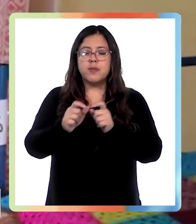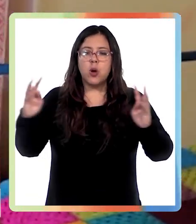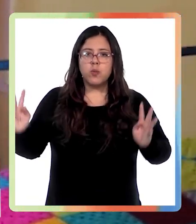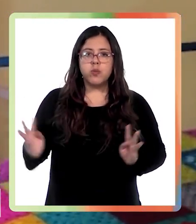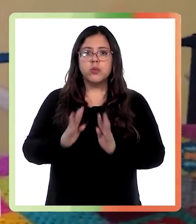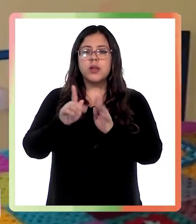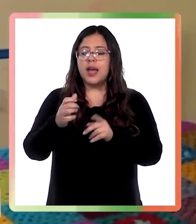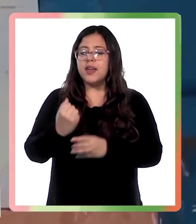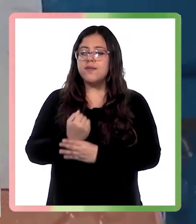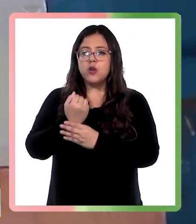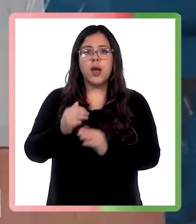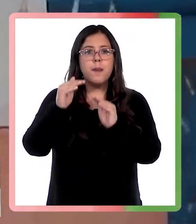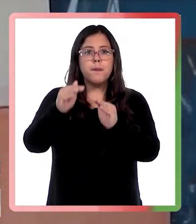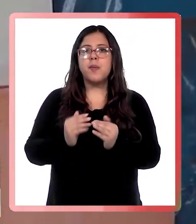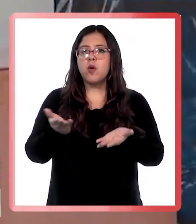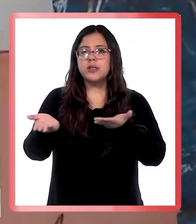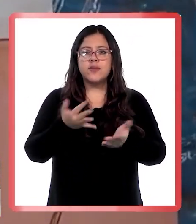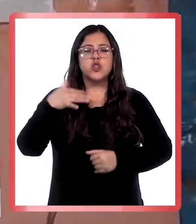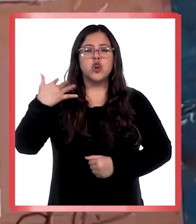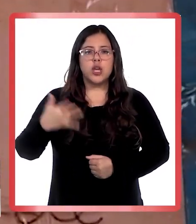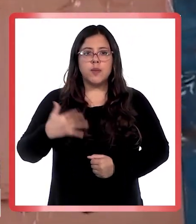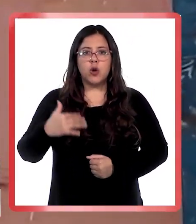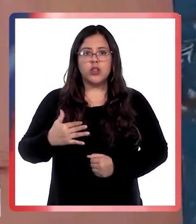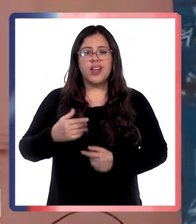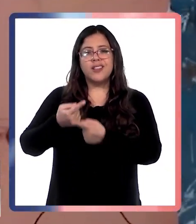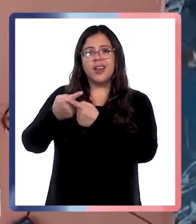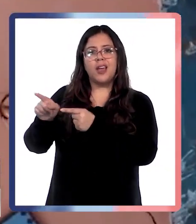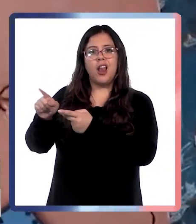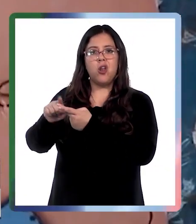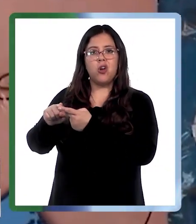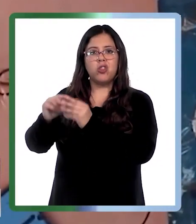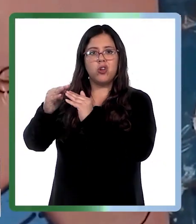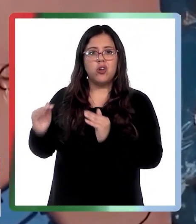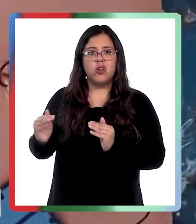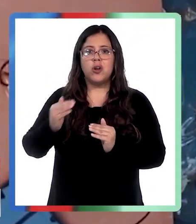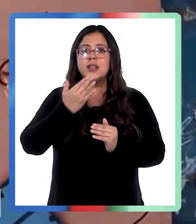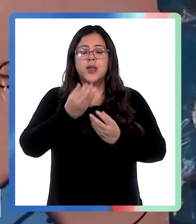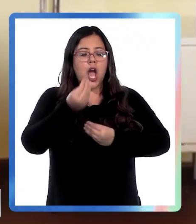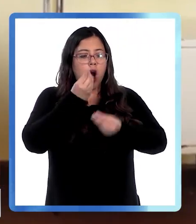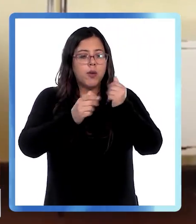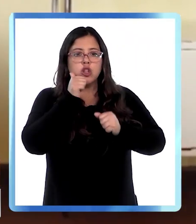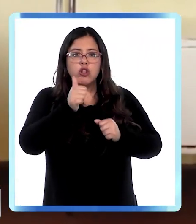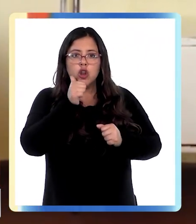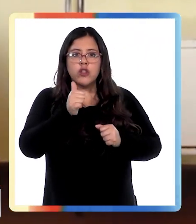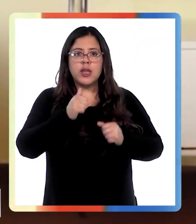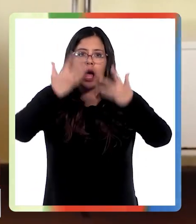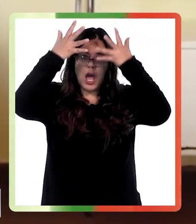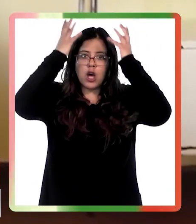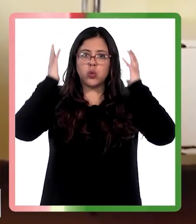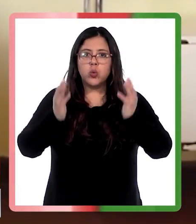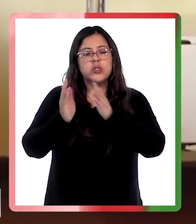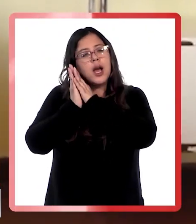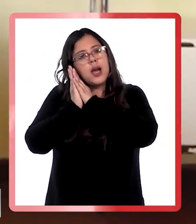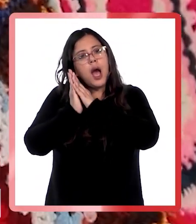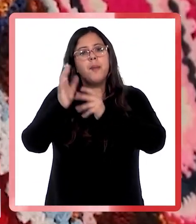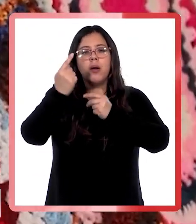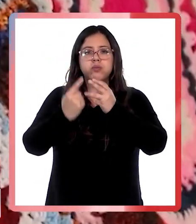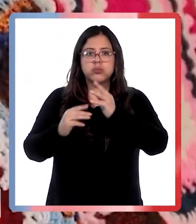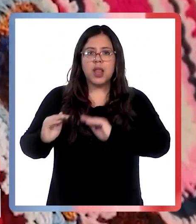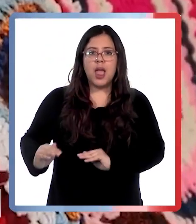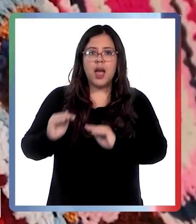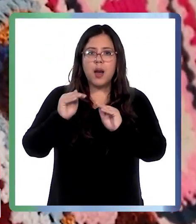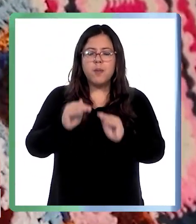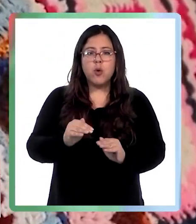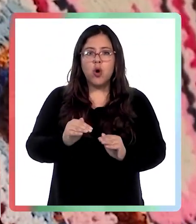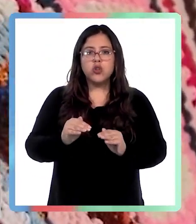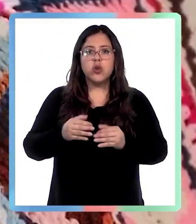centro proporcionará los mismos servicios esenciales que el albergue existente incluyendo comidas diarias duchas camas y otros